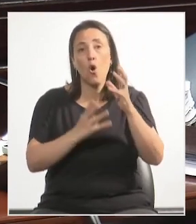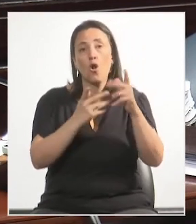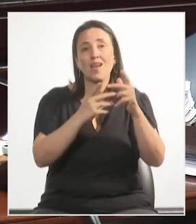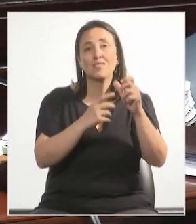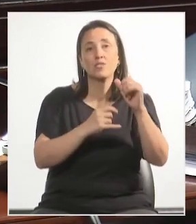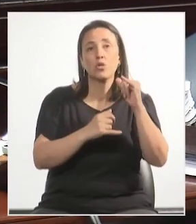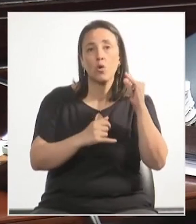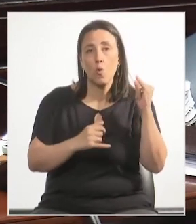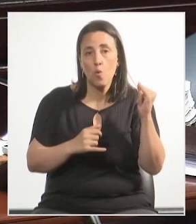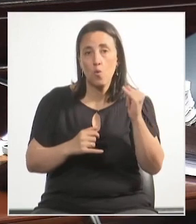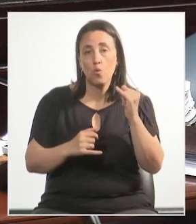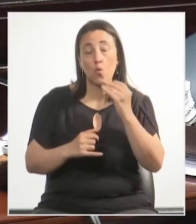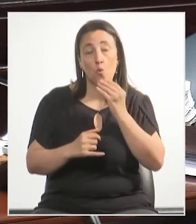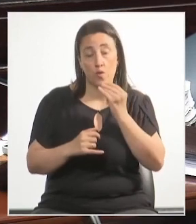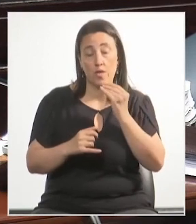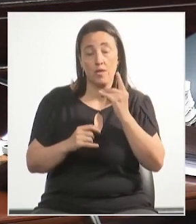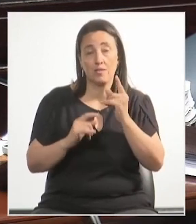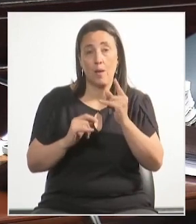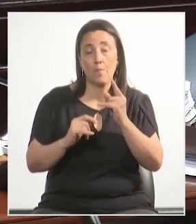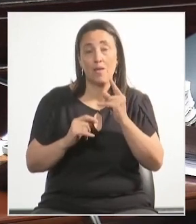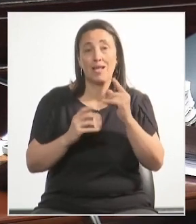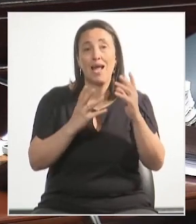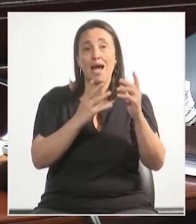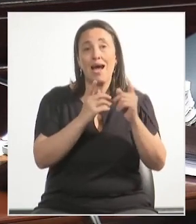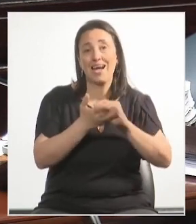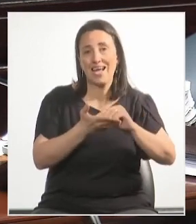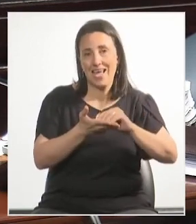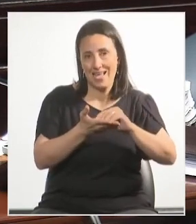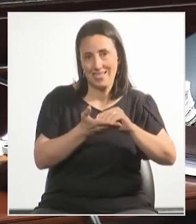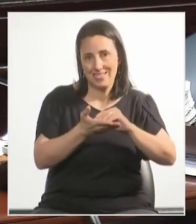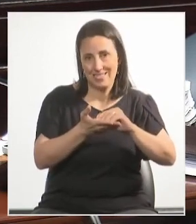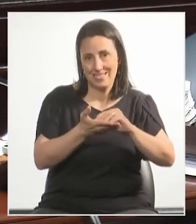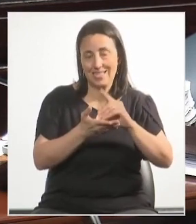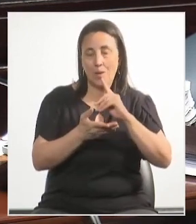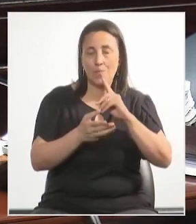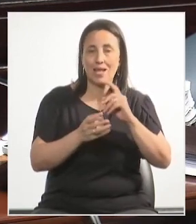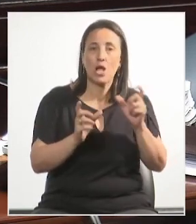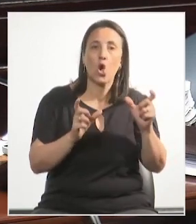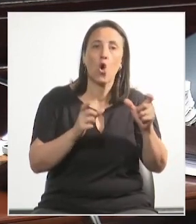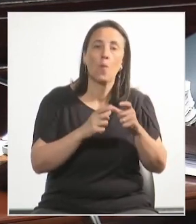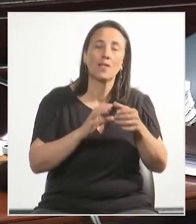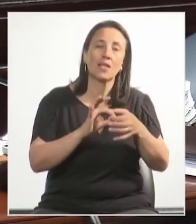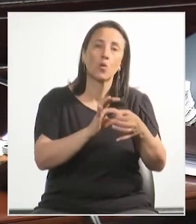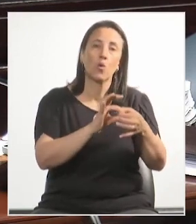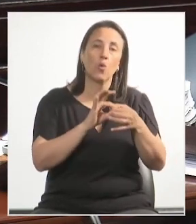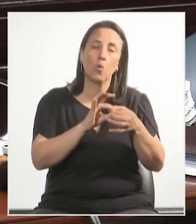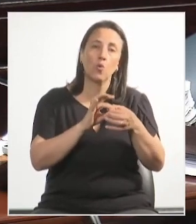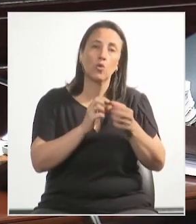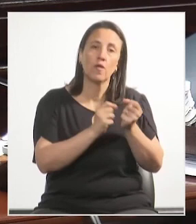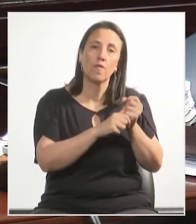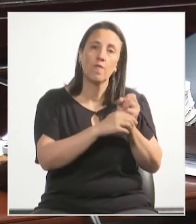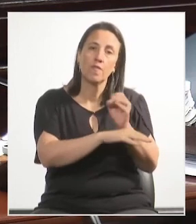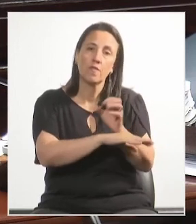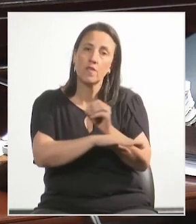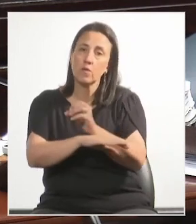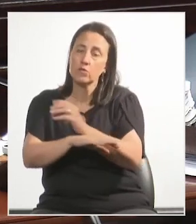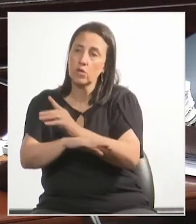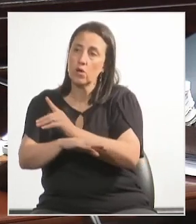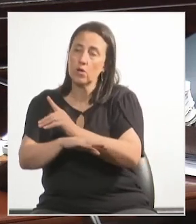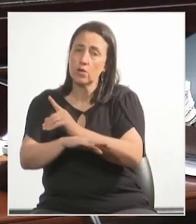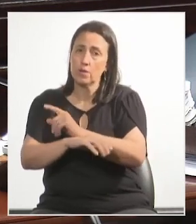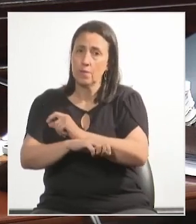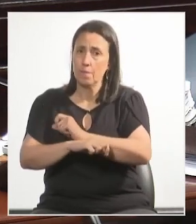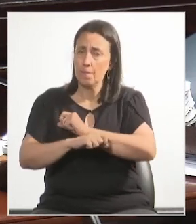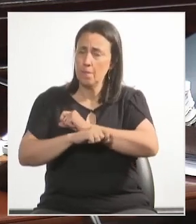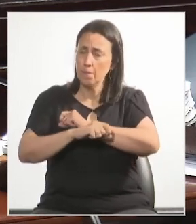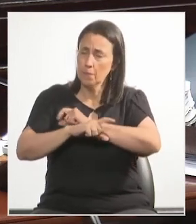y sobre todo la Agencia Judía y el Comité Conjunto de Distribución parecían de un alcance